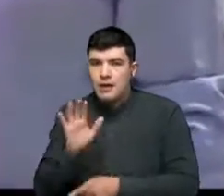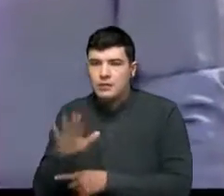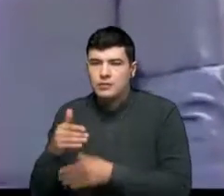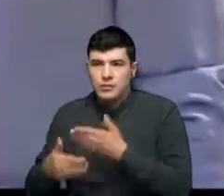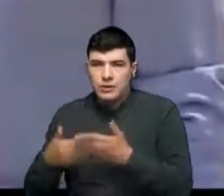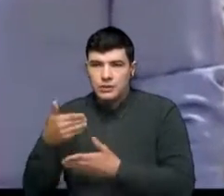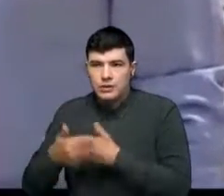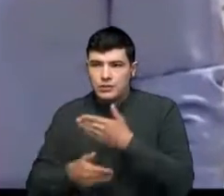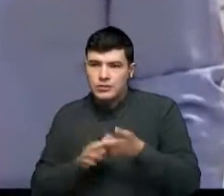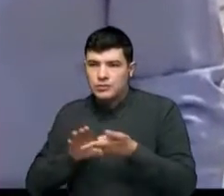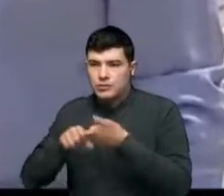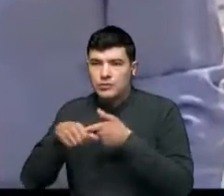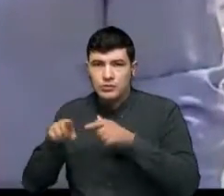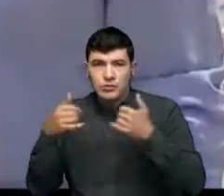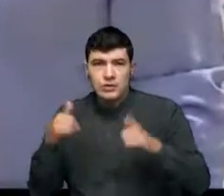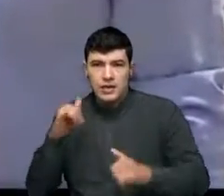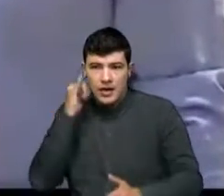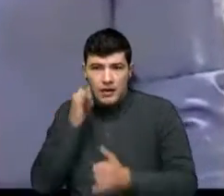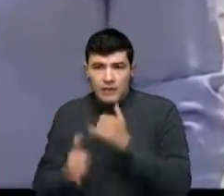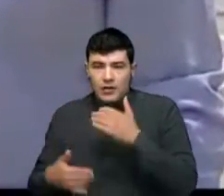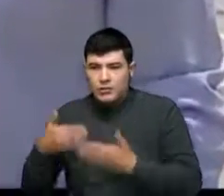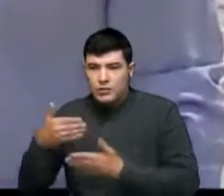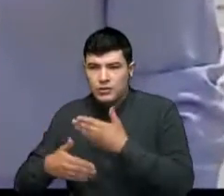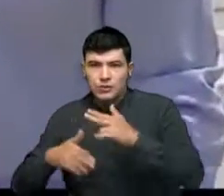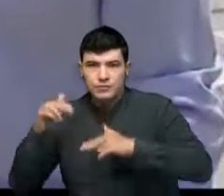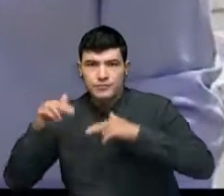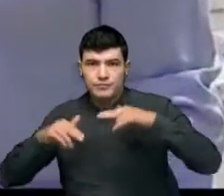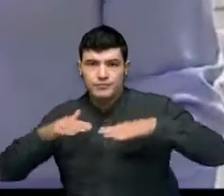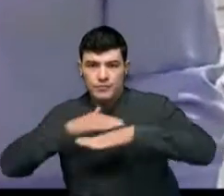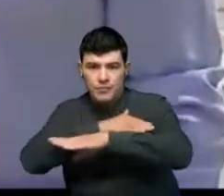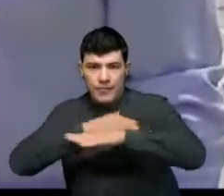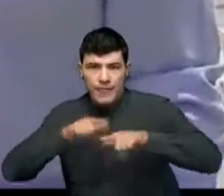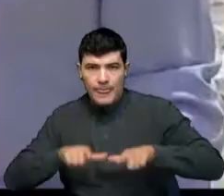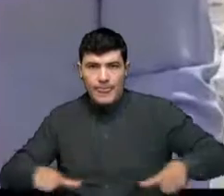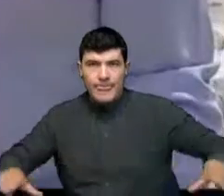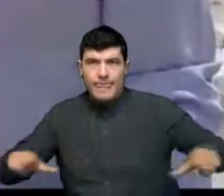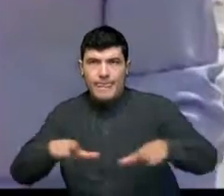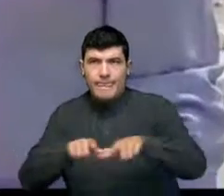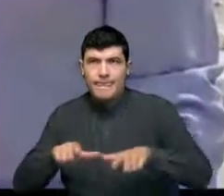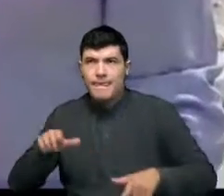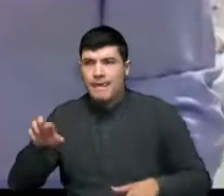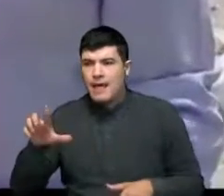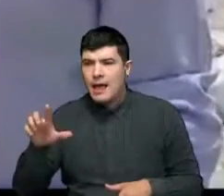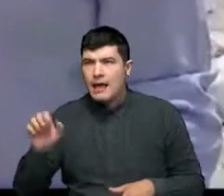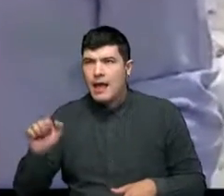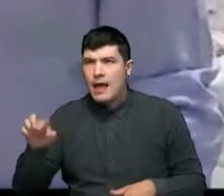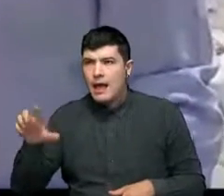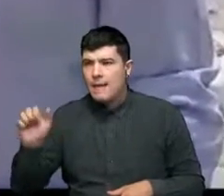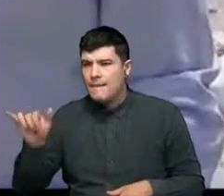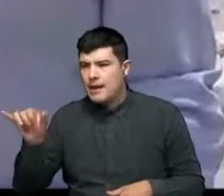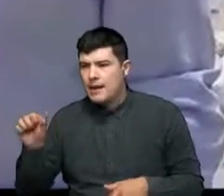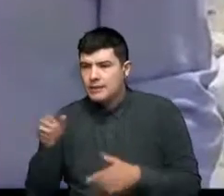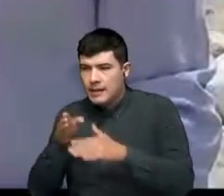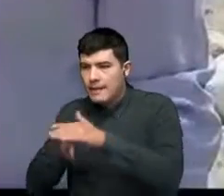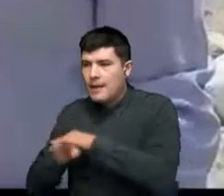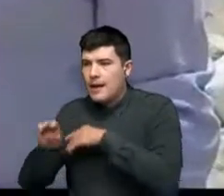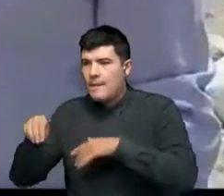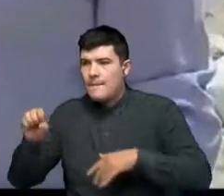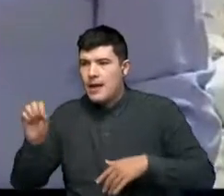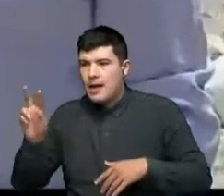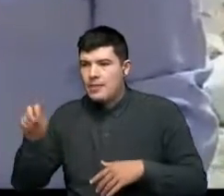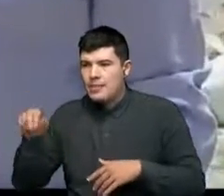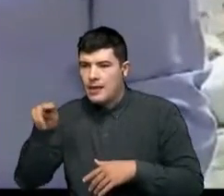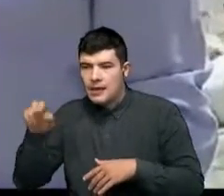para terminar la pavimentación desde el sitio conocido aquí como la playa hacia matanza a terminar estos 5